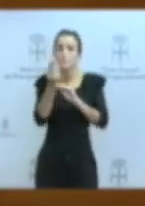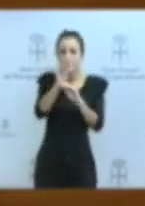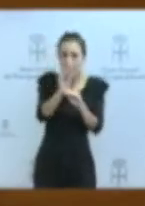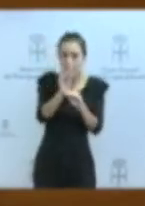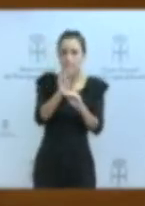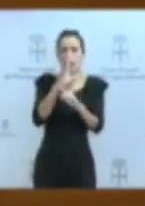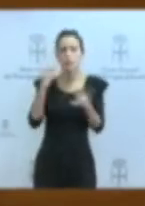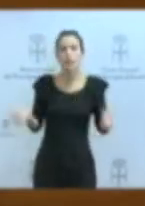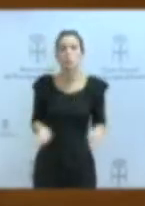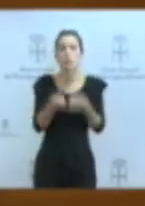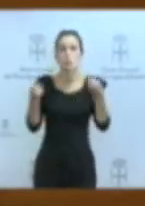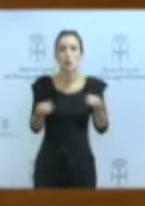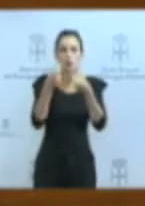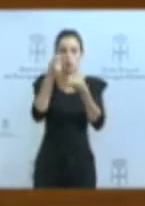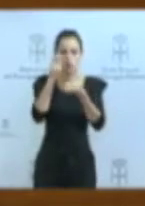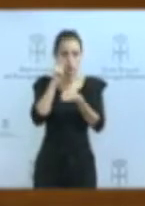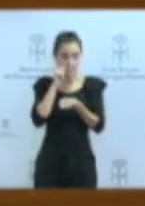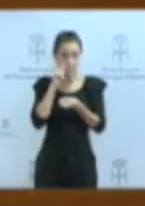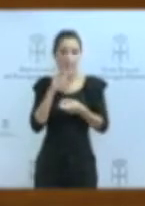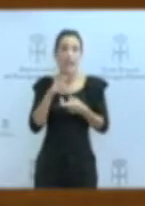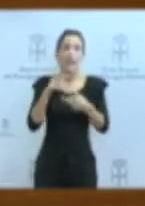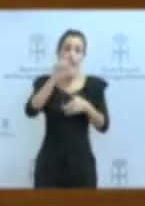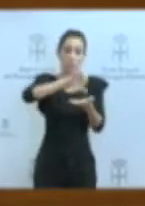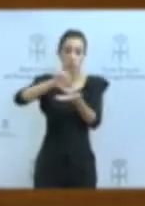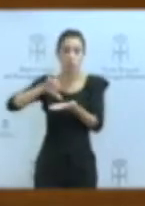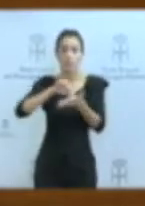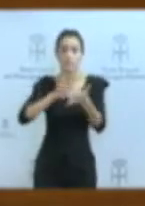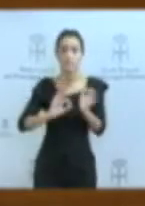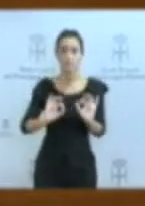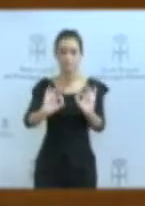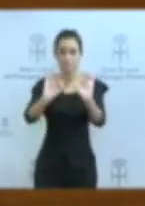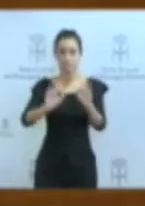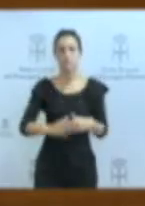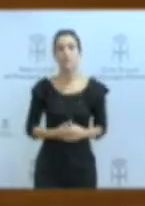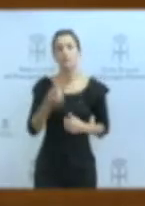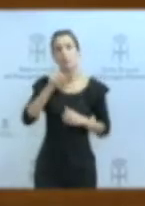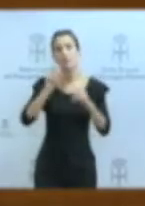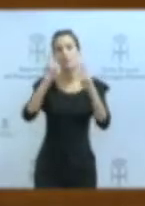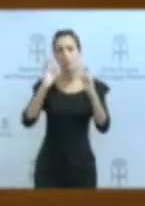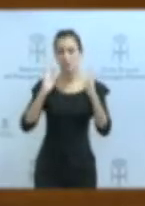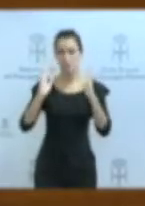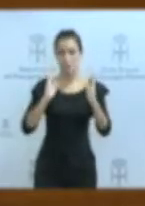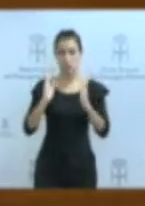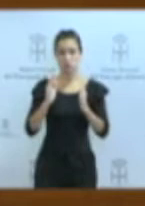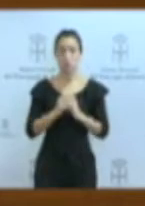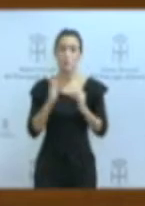destinos, por una parte. Por otra parte, en el asunto de los plazos. Los plazos, obviamente, también se ha consultado un poco los procedimientos